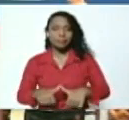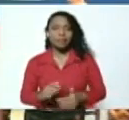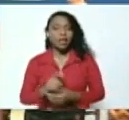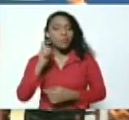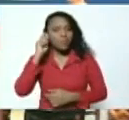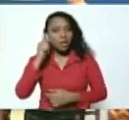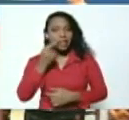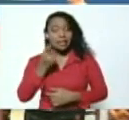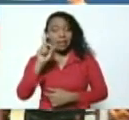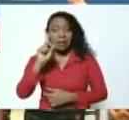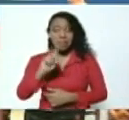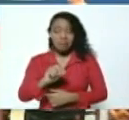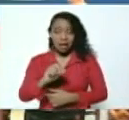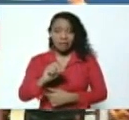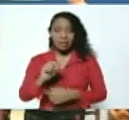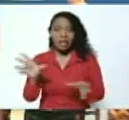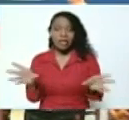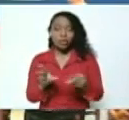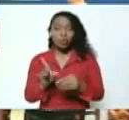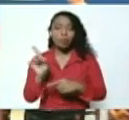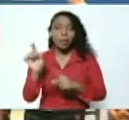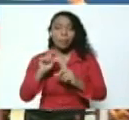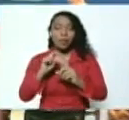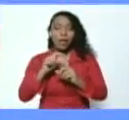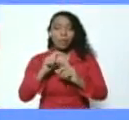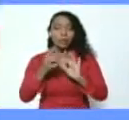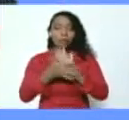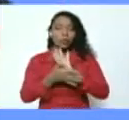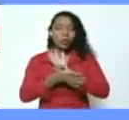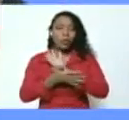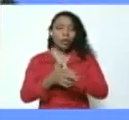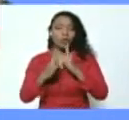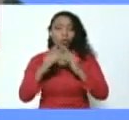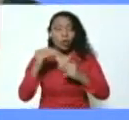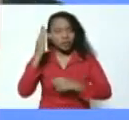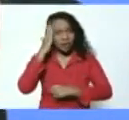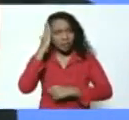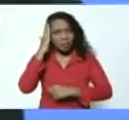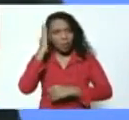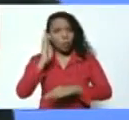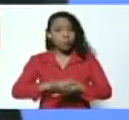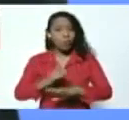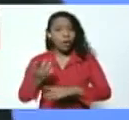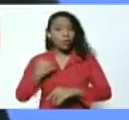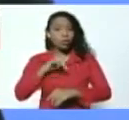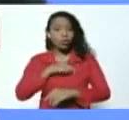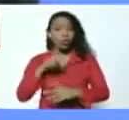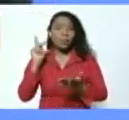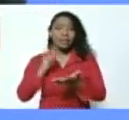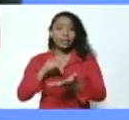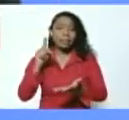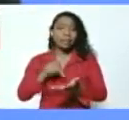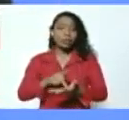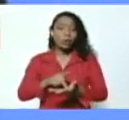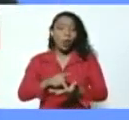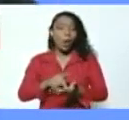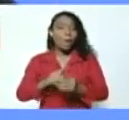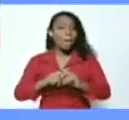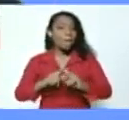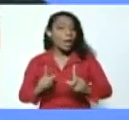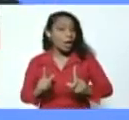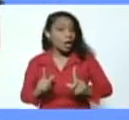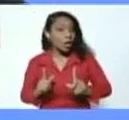lo decía resumidamente en sus palabras, y todos lo sabemos porque hemos estado participando, pero hay